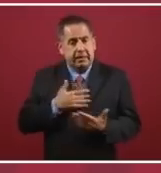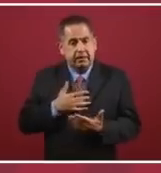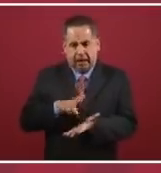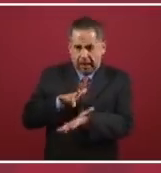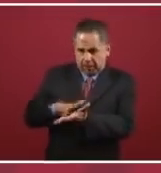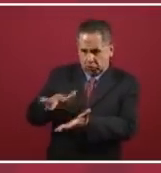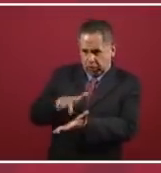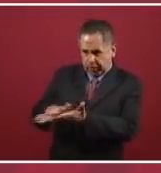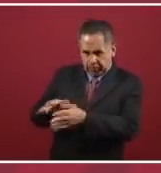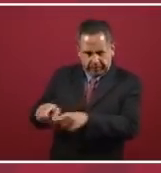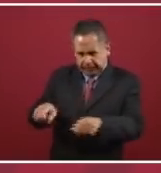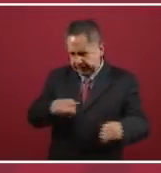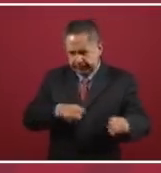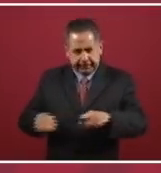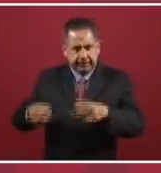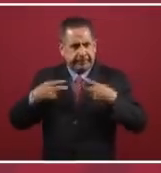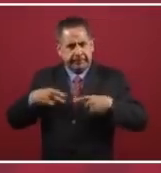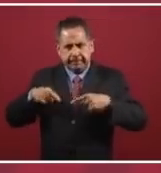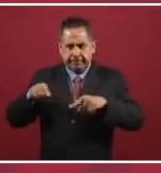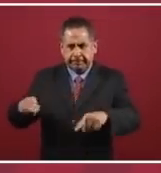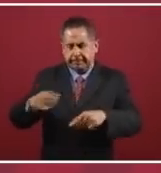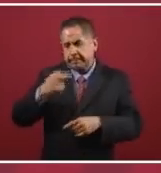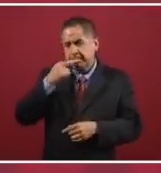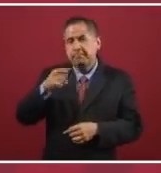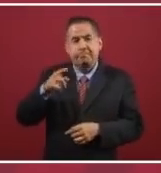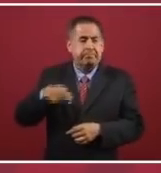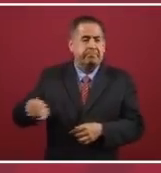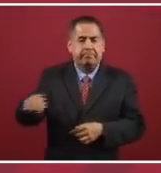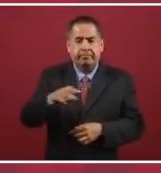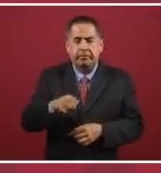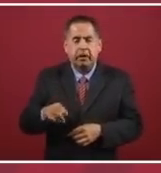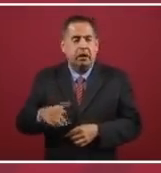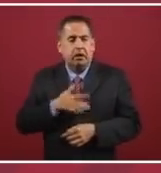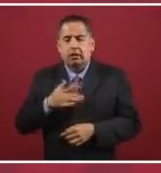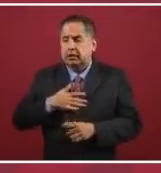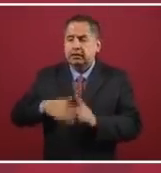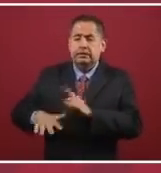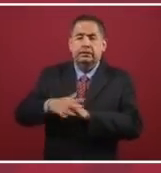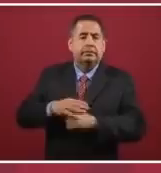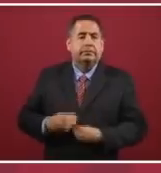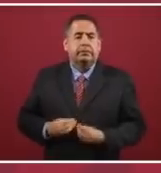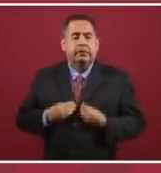apoyos y mejore su situación